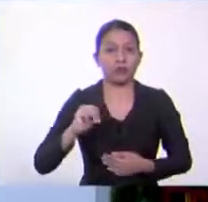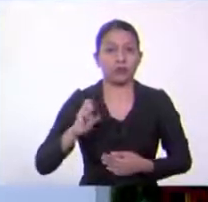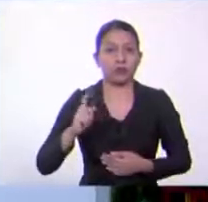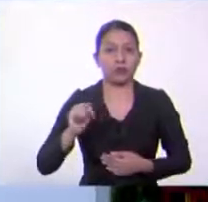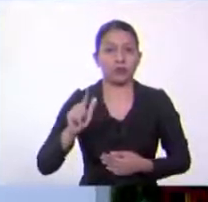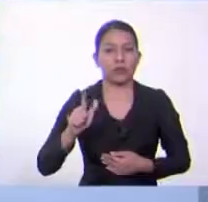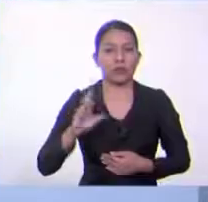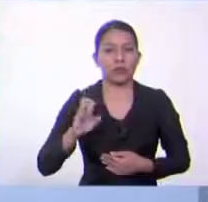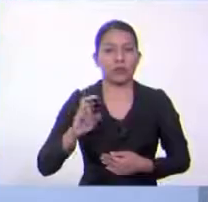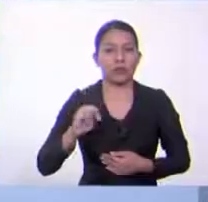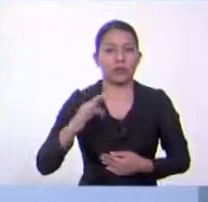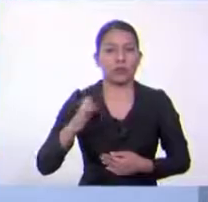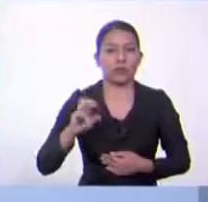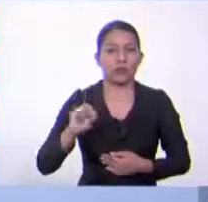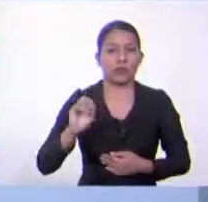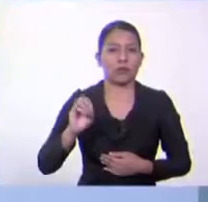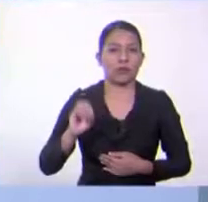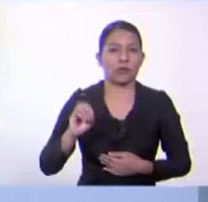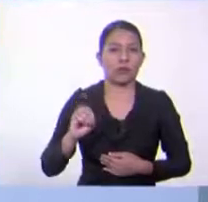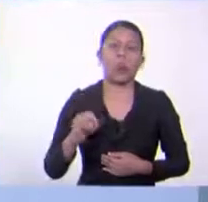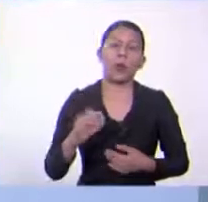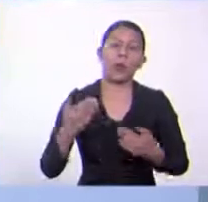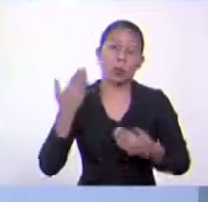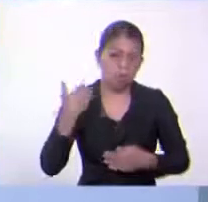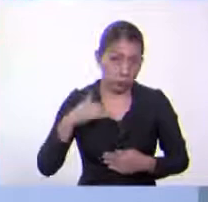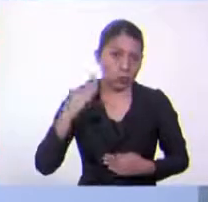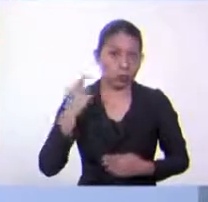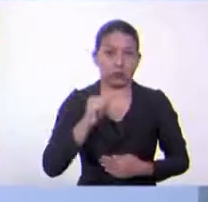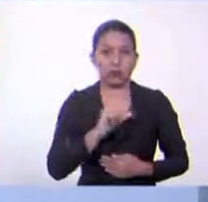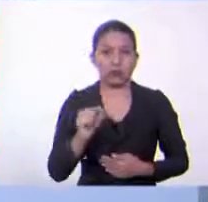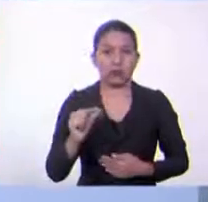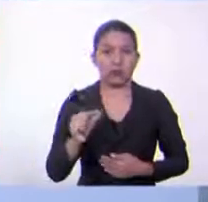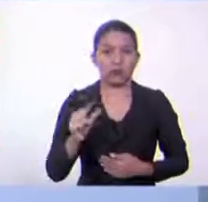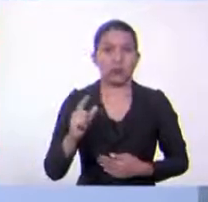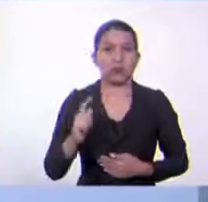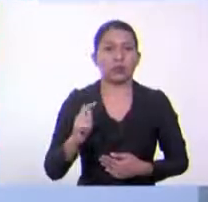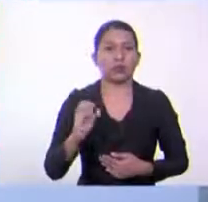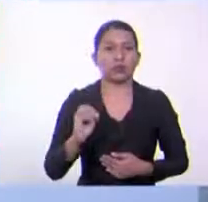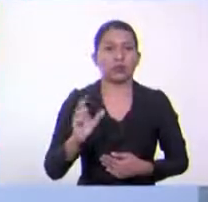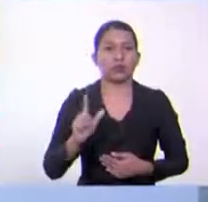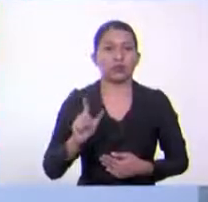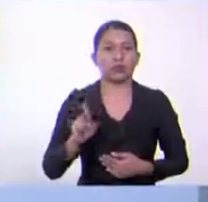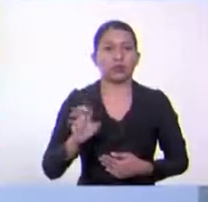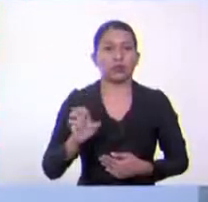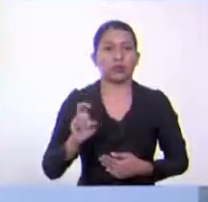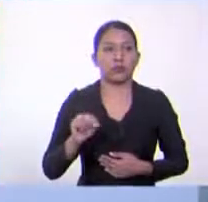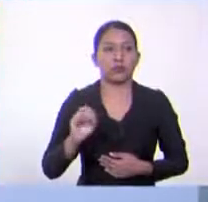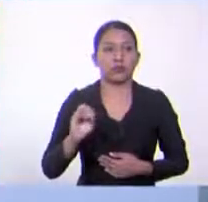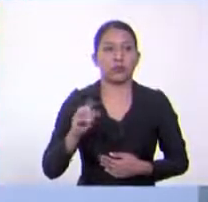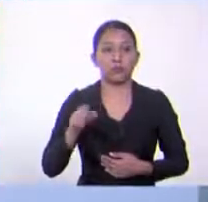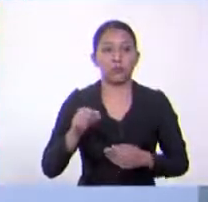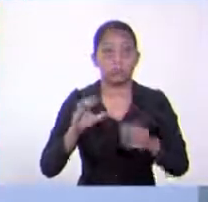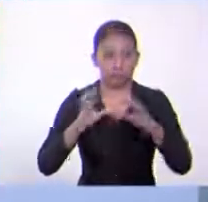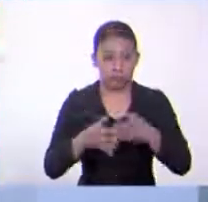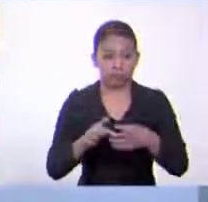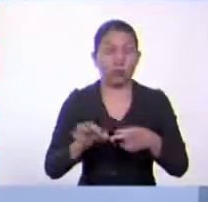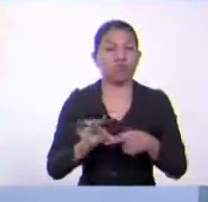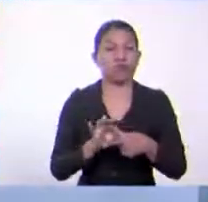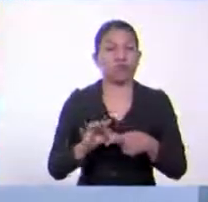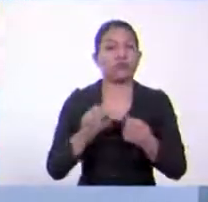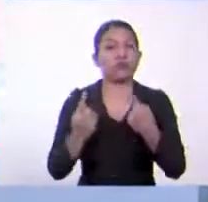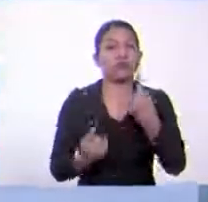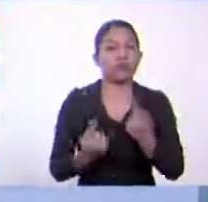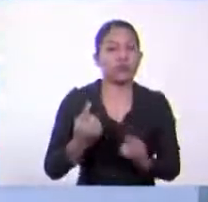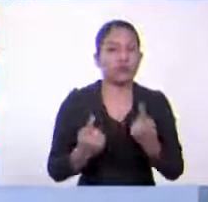metilbenceno. Comúnmente lo llamamos tolueno. El grupo funcional para los aromáticos